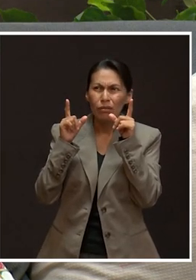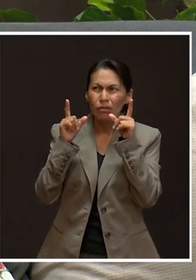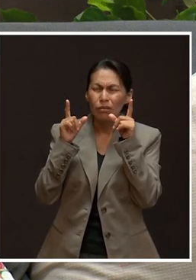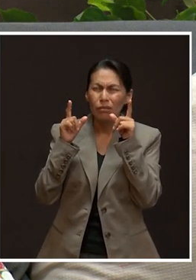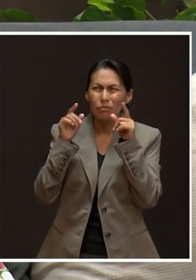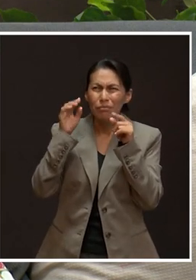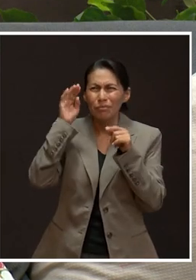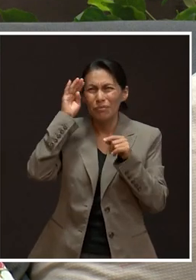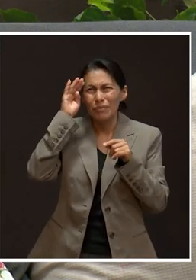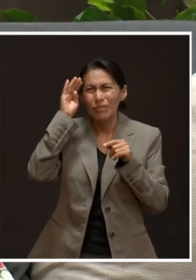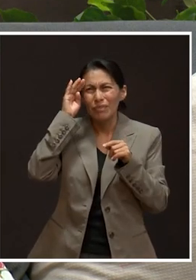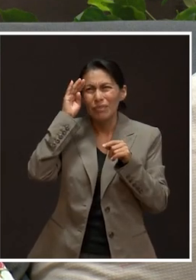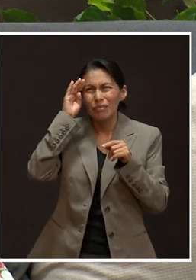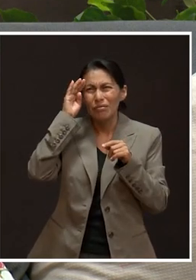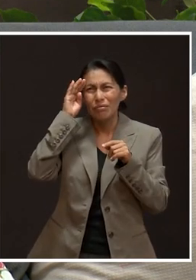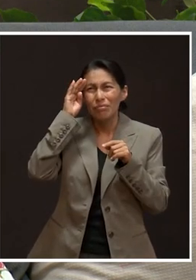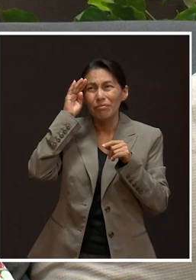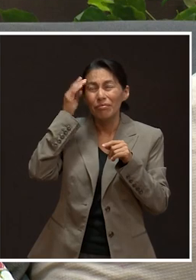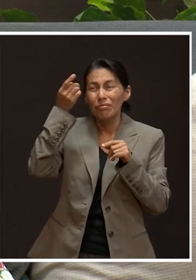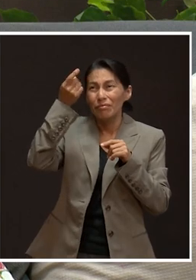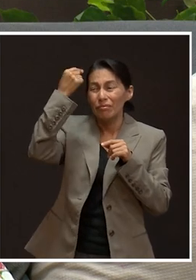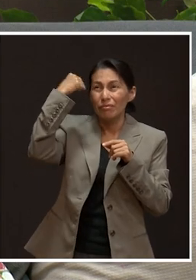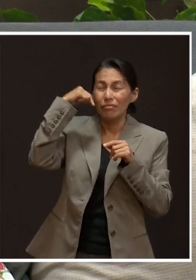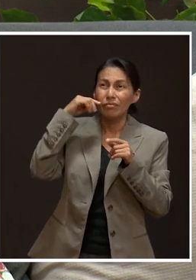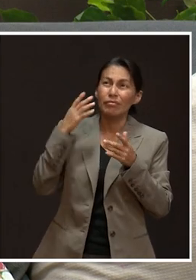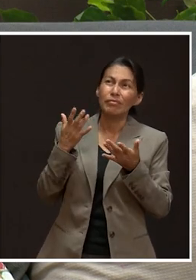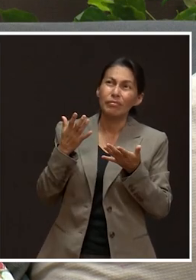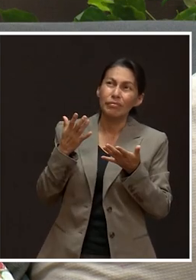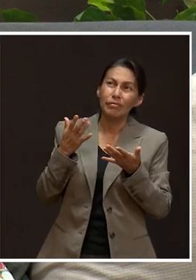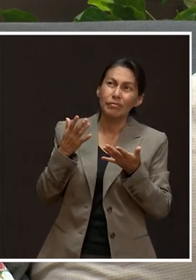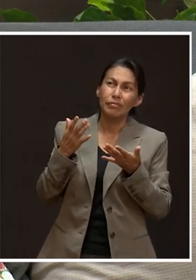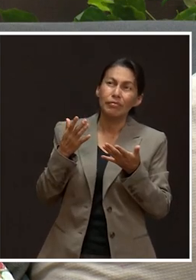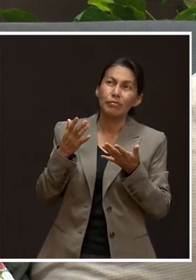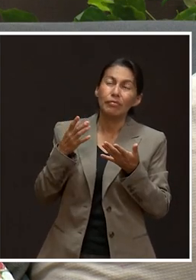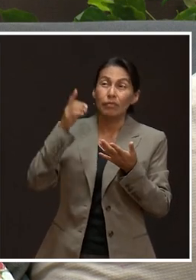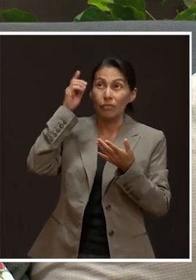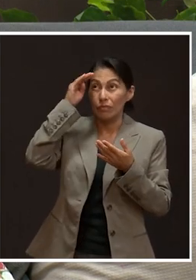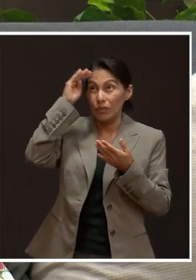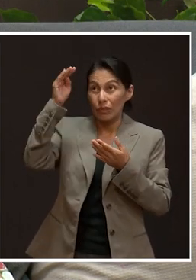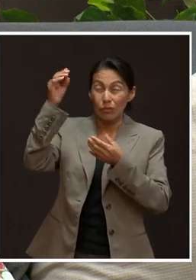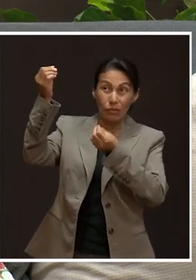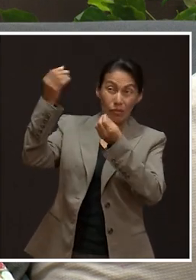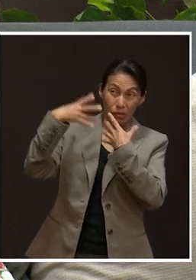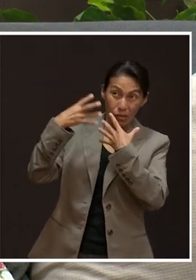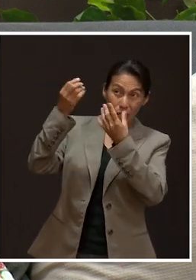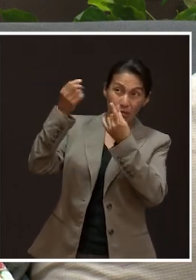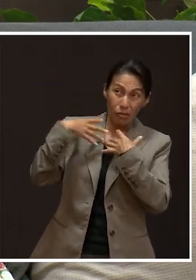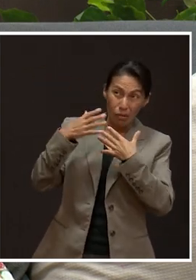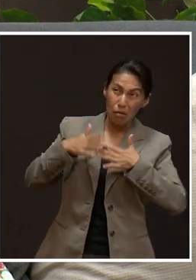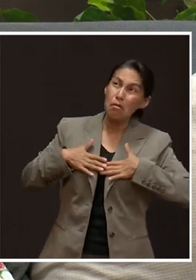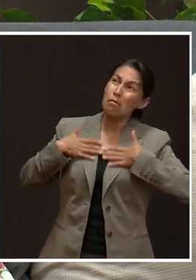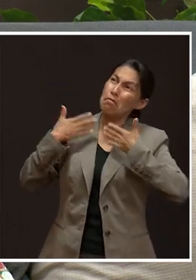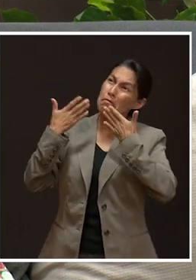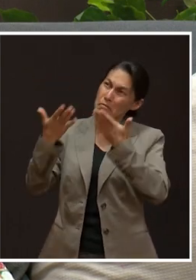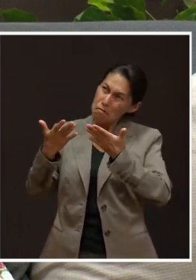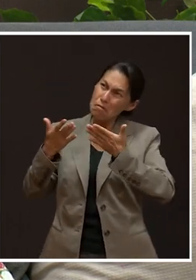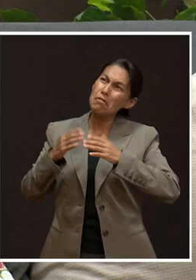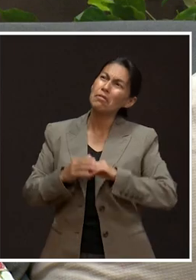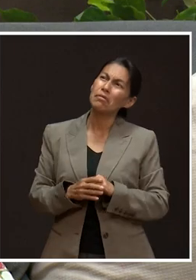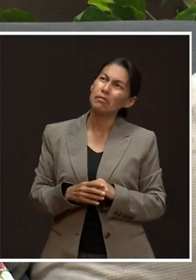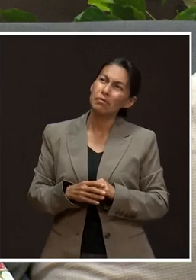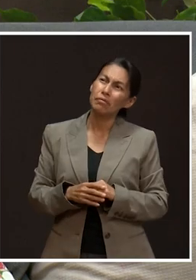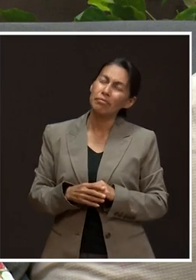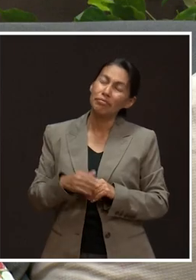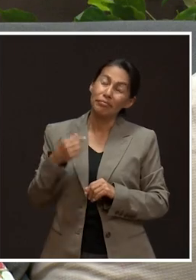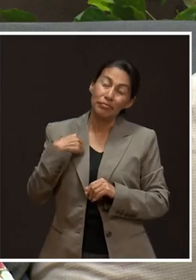que, yo dije, a ver, Blanca, o sea, el señor te ha dado, has confiado, y, pues, no